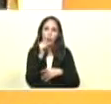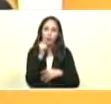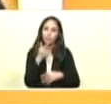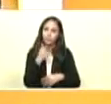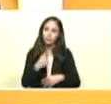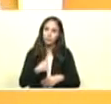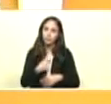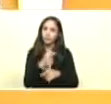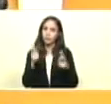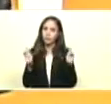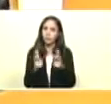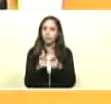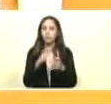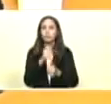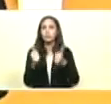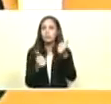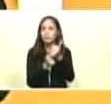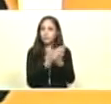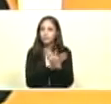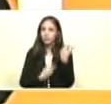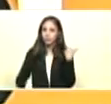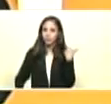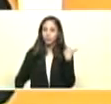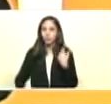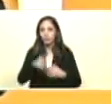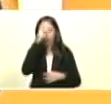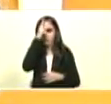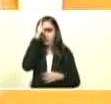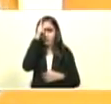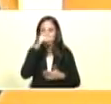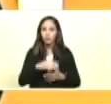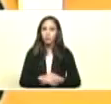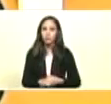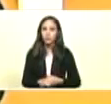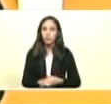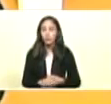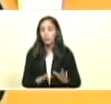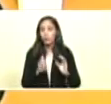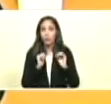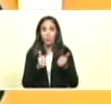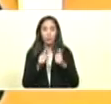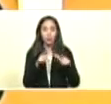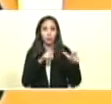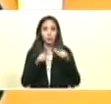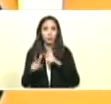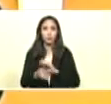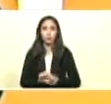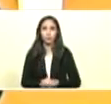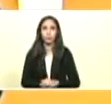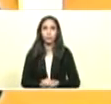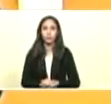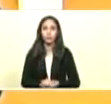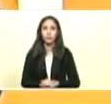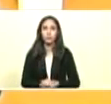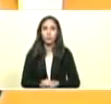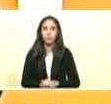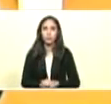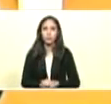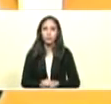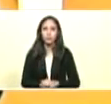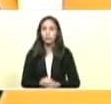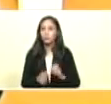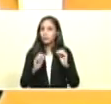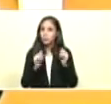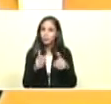el vicepresidente, tremendo bombazo ustedes con el Petro. Y esto arrancandito, como dice otro amigo mío,